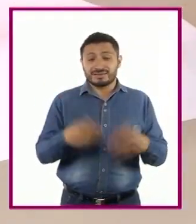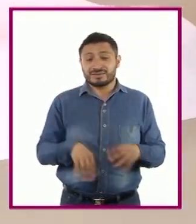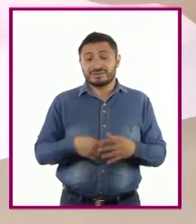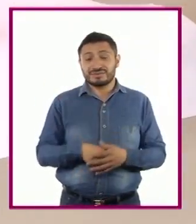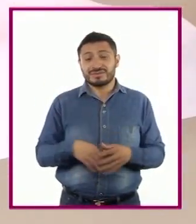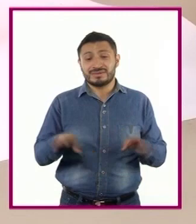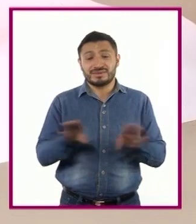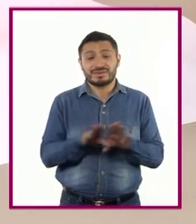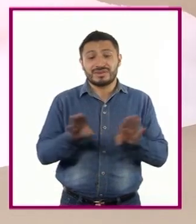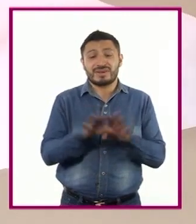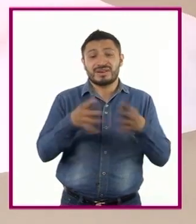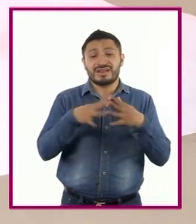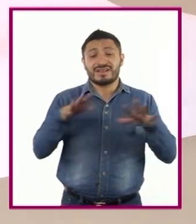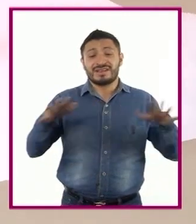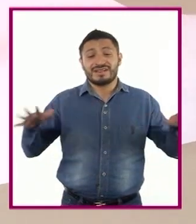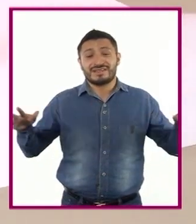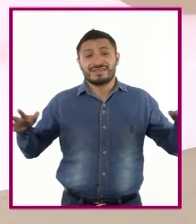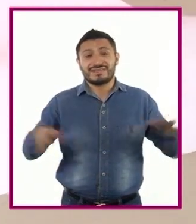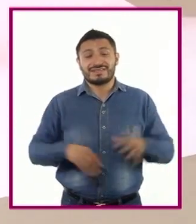como el mar.